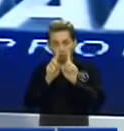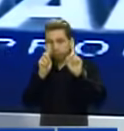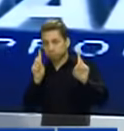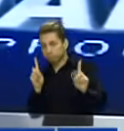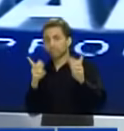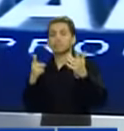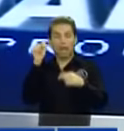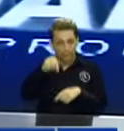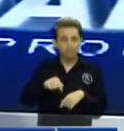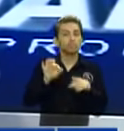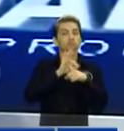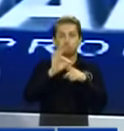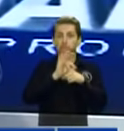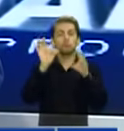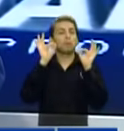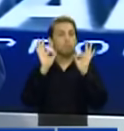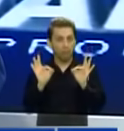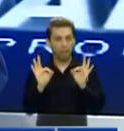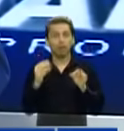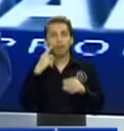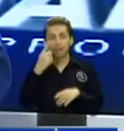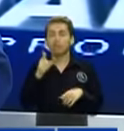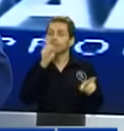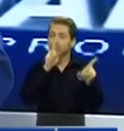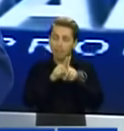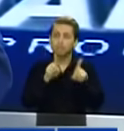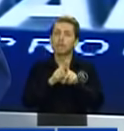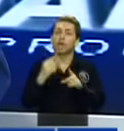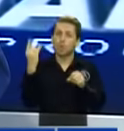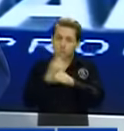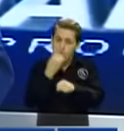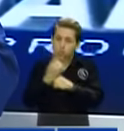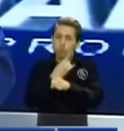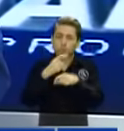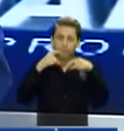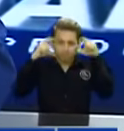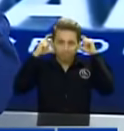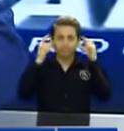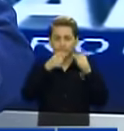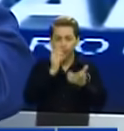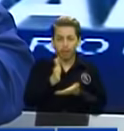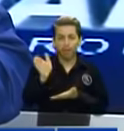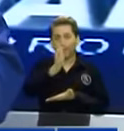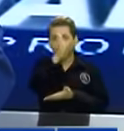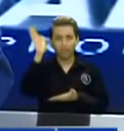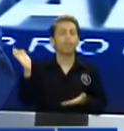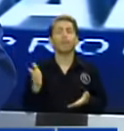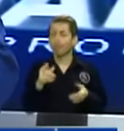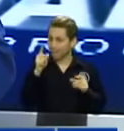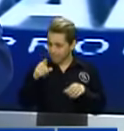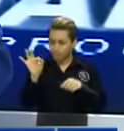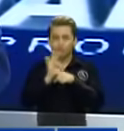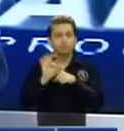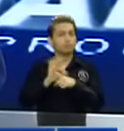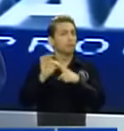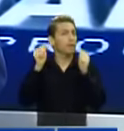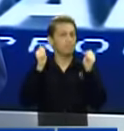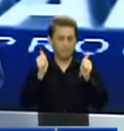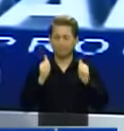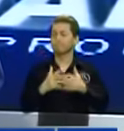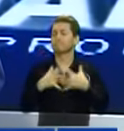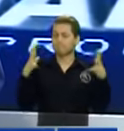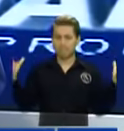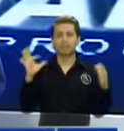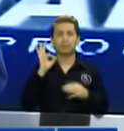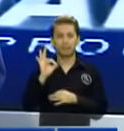muchísimo, el comportamiento de la gente en el uso de las mascarillas, especialmente en la calle, eso ha servido increíblemente. Y esa es la manera en la